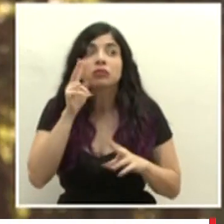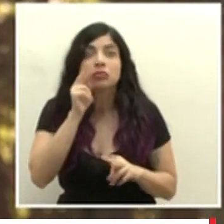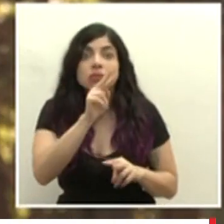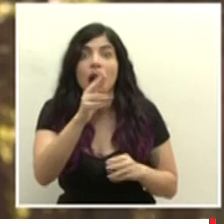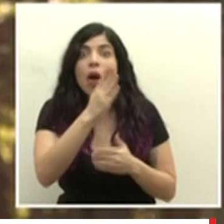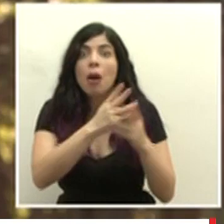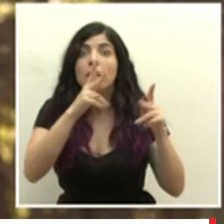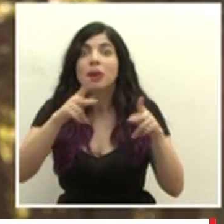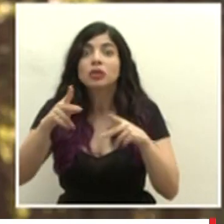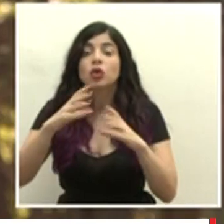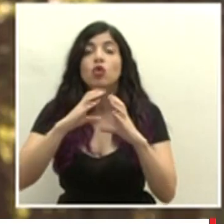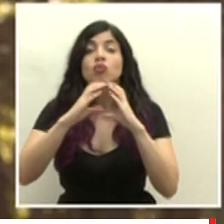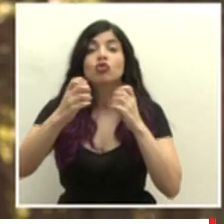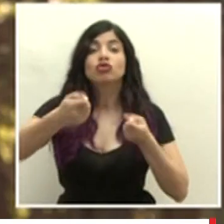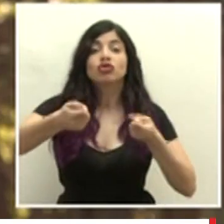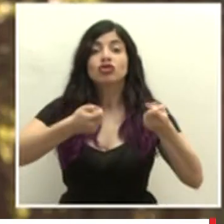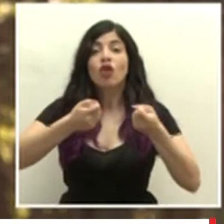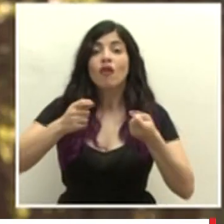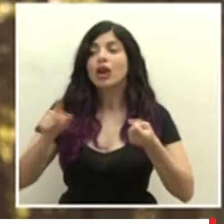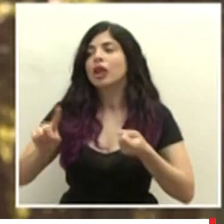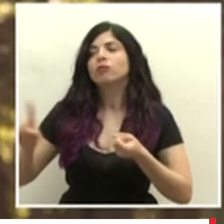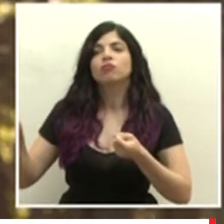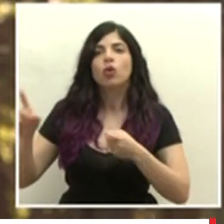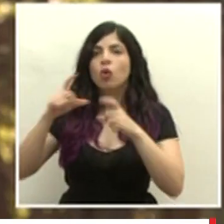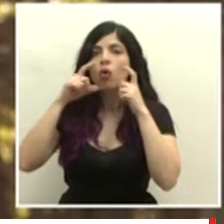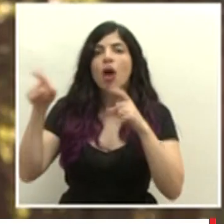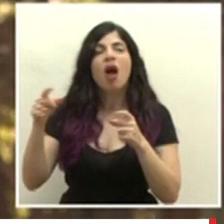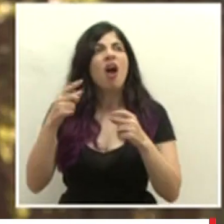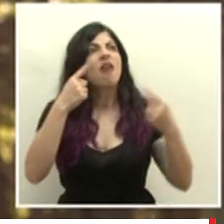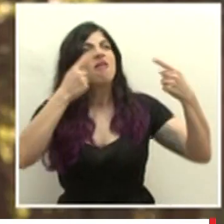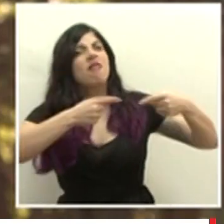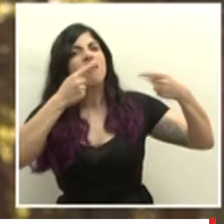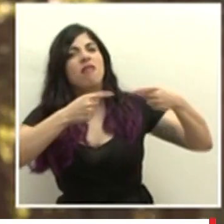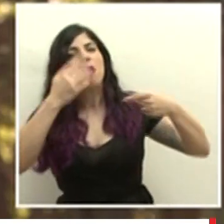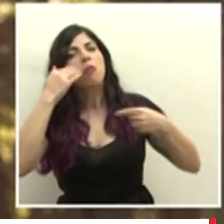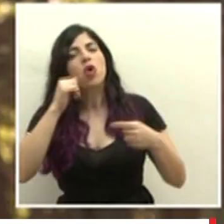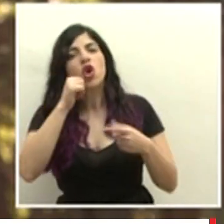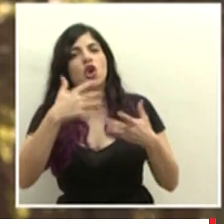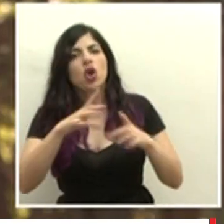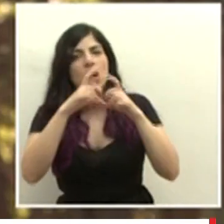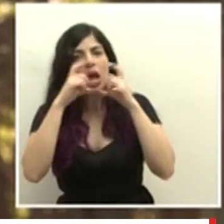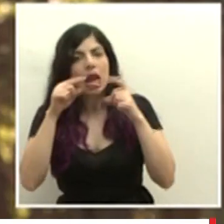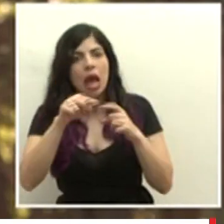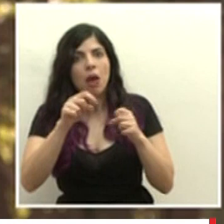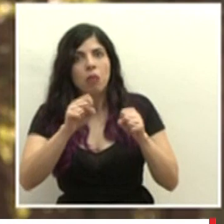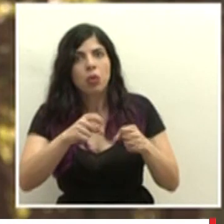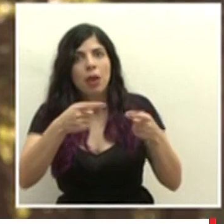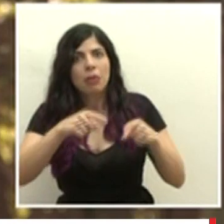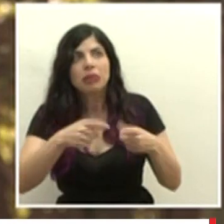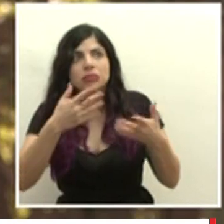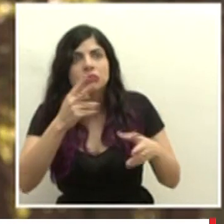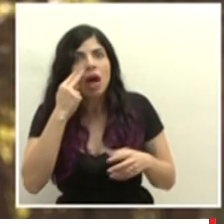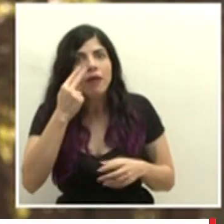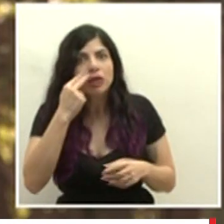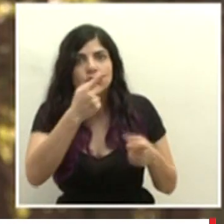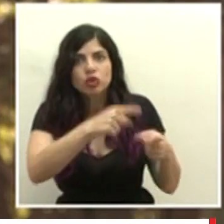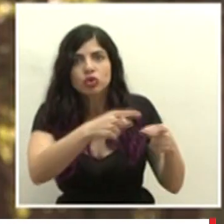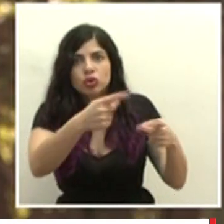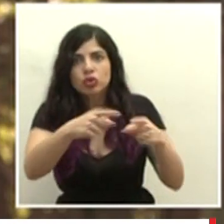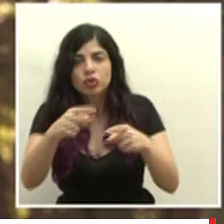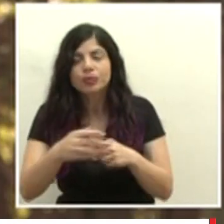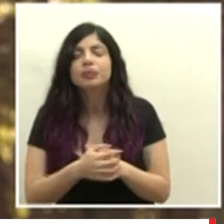se pelean con el chofer del bus porque no quieren utilizarla. O sea, en realidad es algo que sí puede suceder. Y la otra consulta